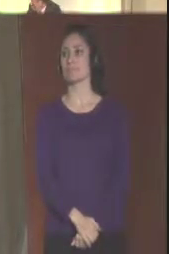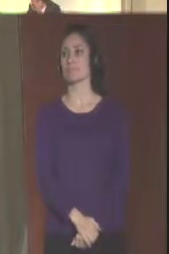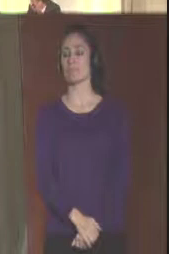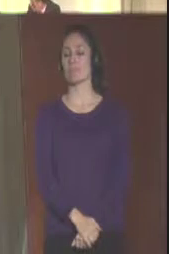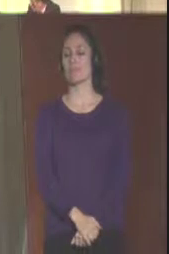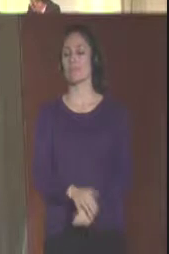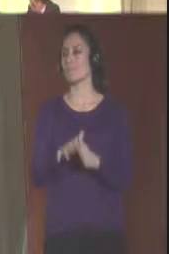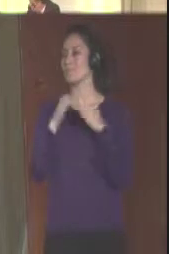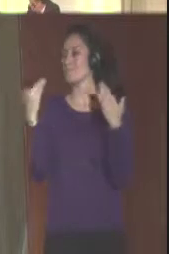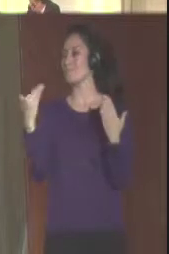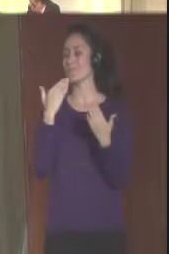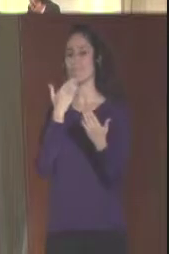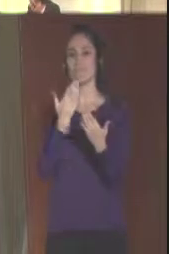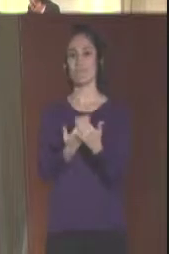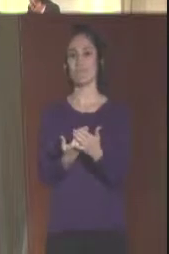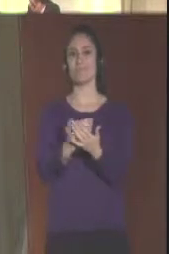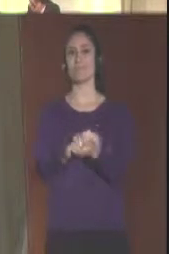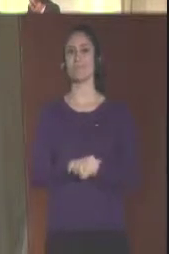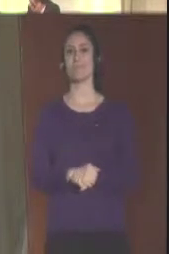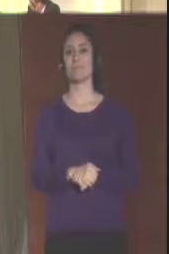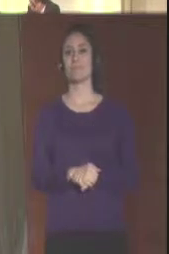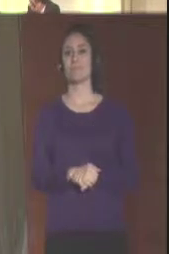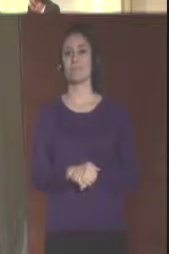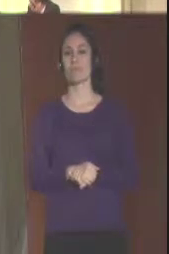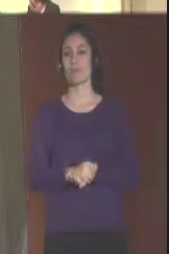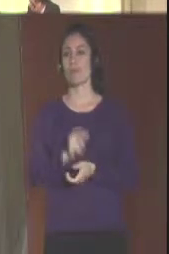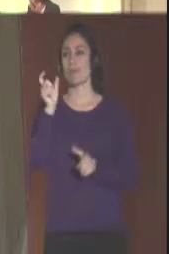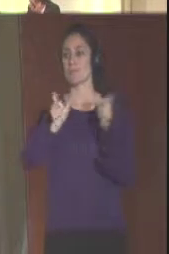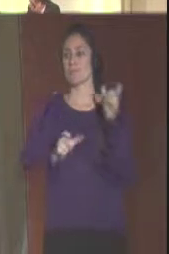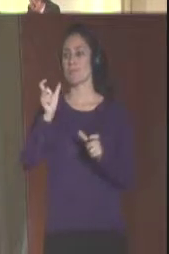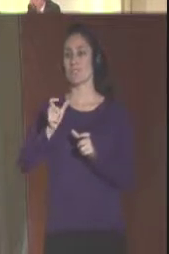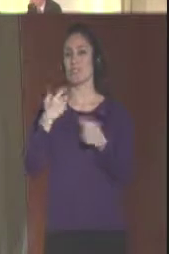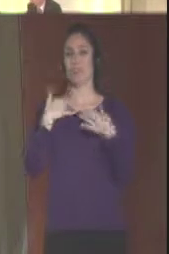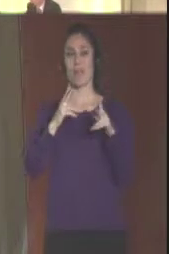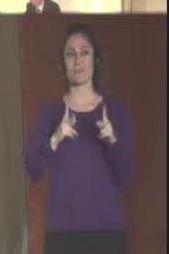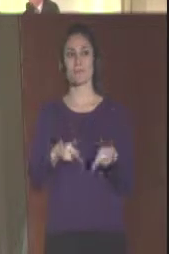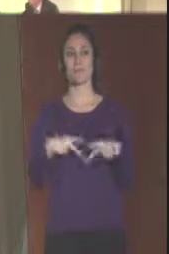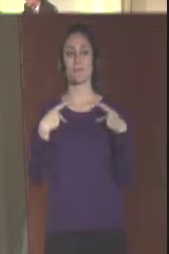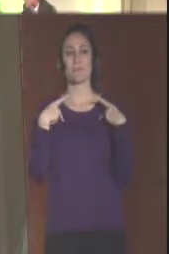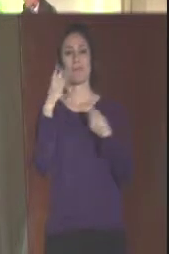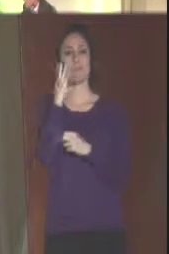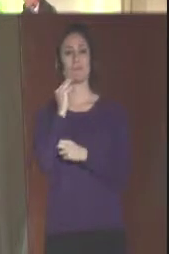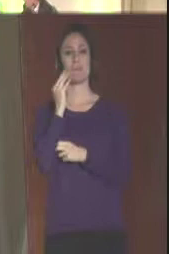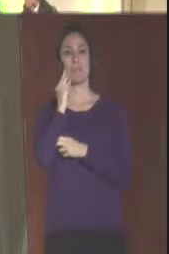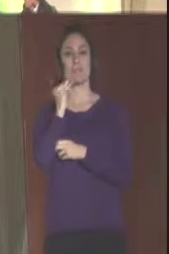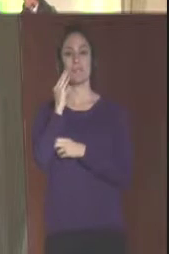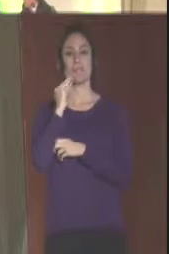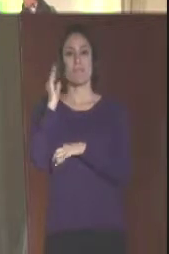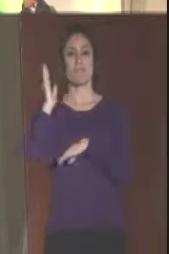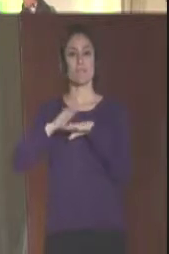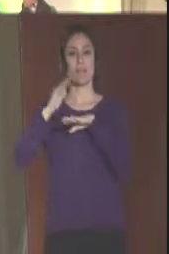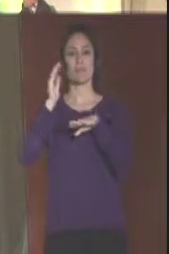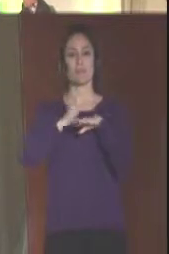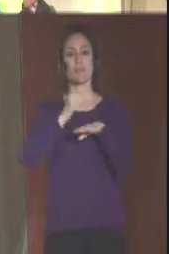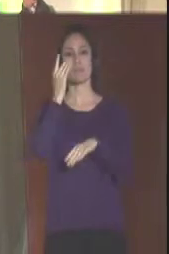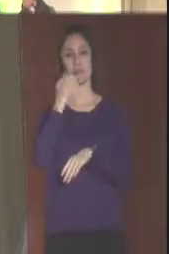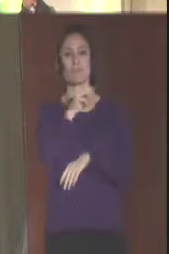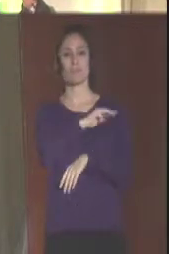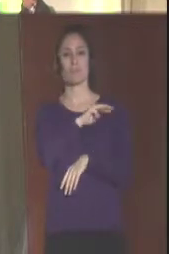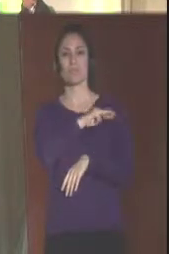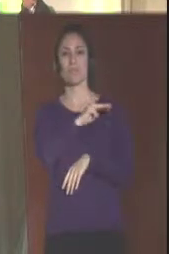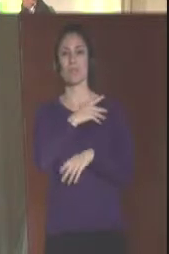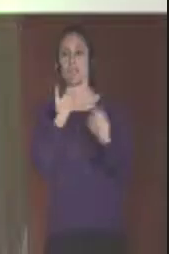Bien, muchísimas gracias. Creo que como personas que hemos vivido la experiencia del gobierno local,